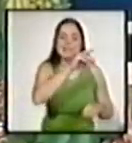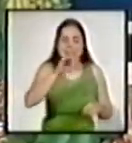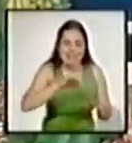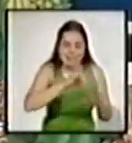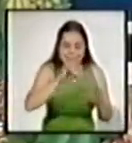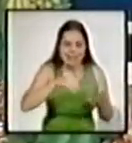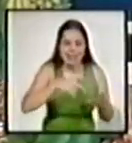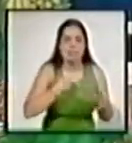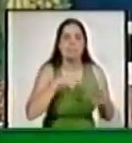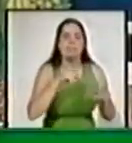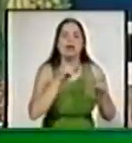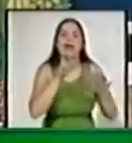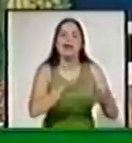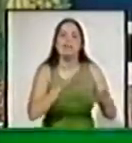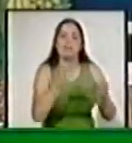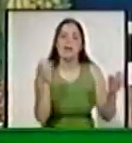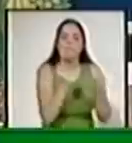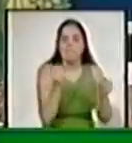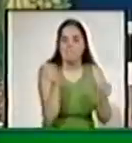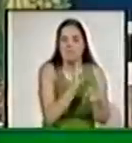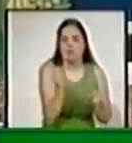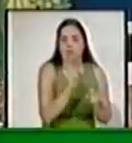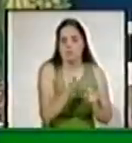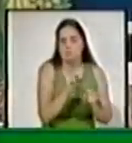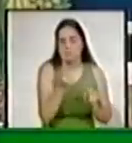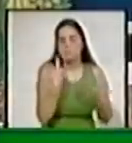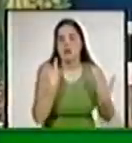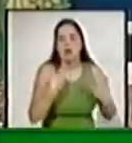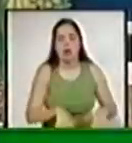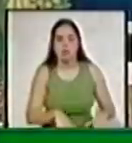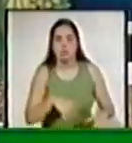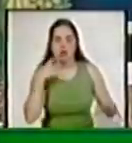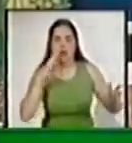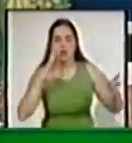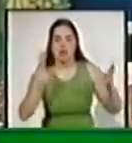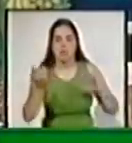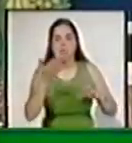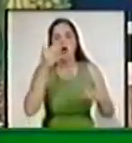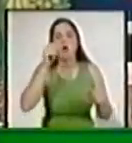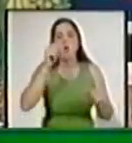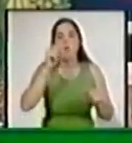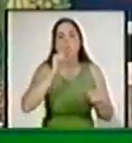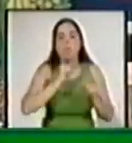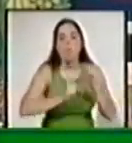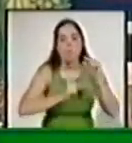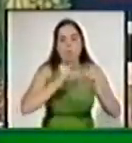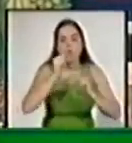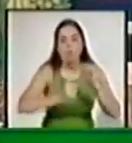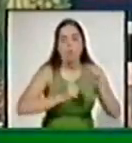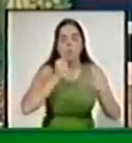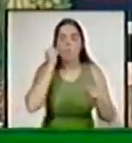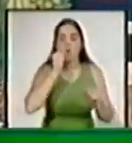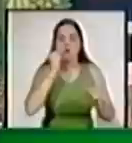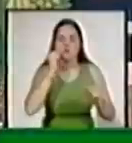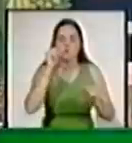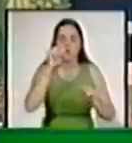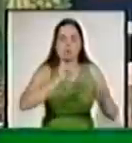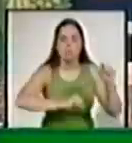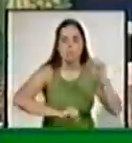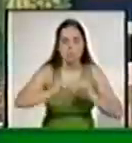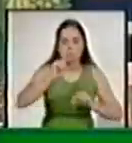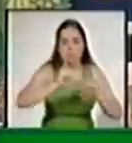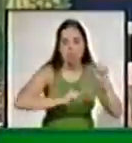química monte inmediatamente y de a poco le vas incorporando el azúcar. De a poco. Poca, no